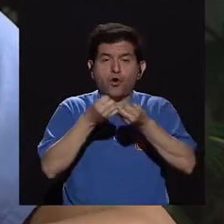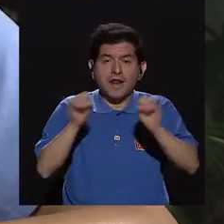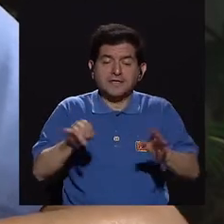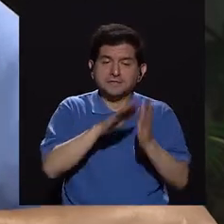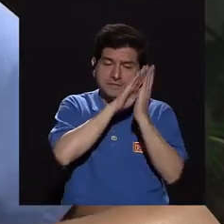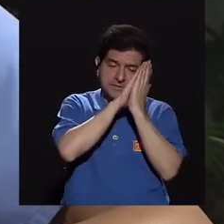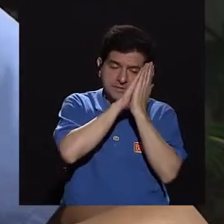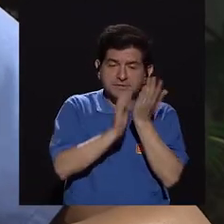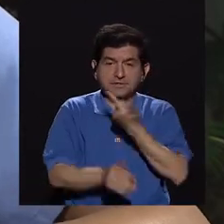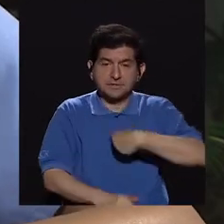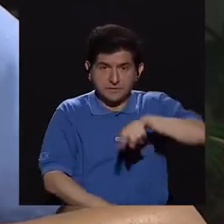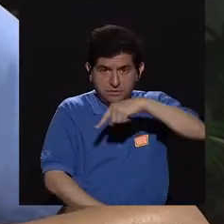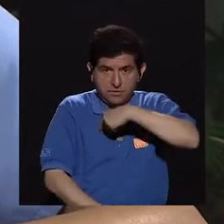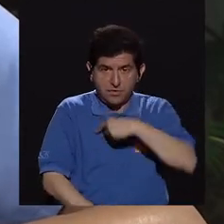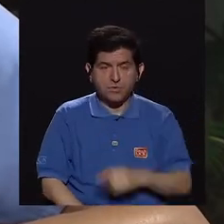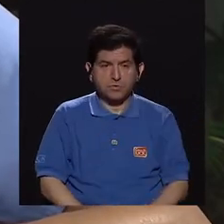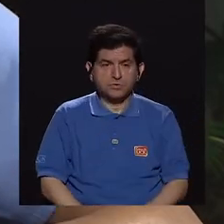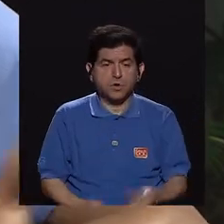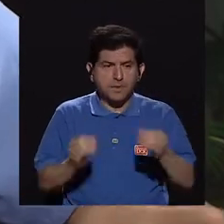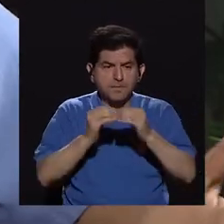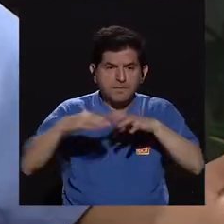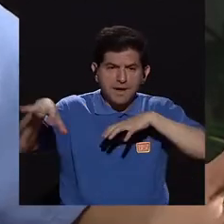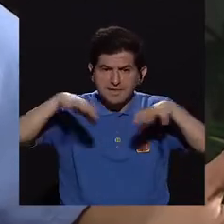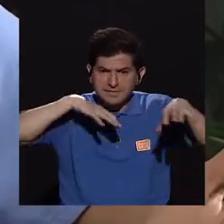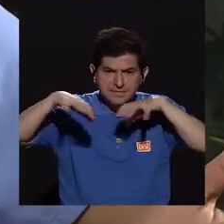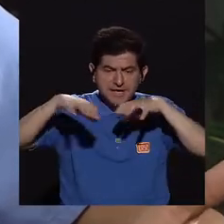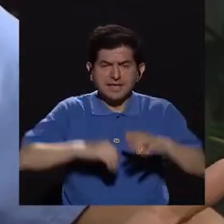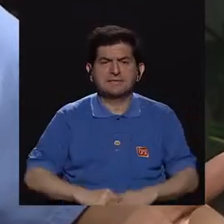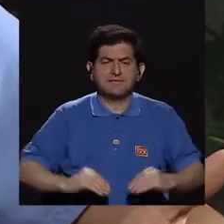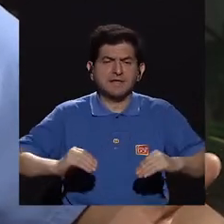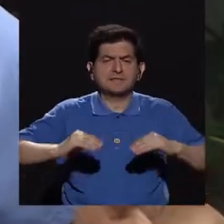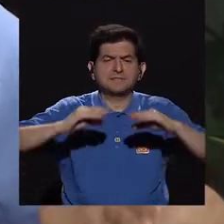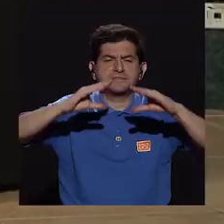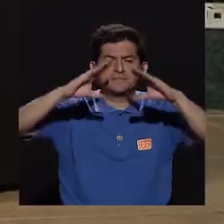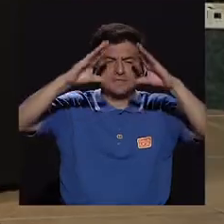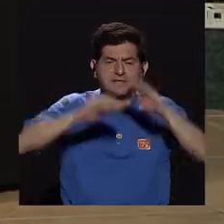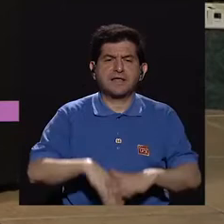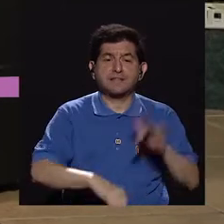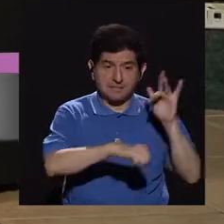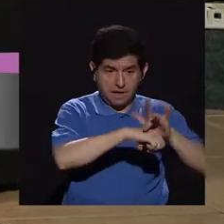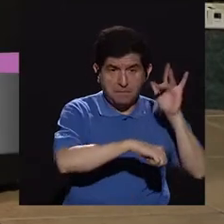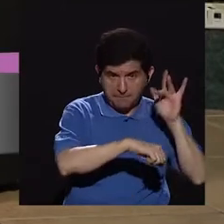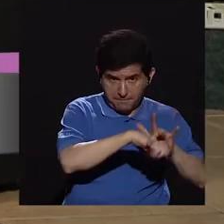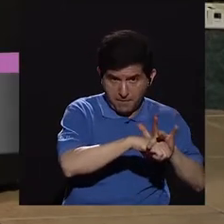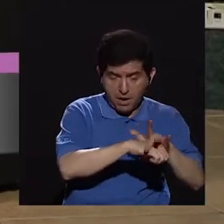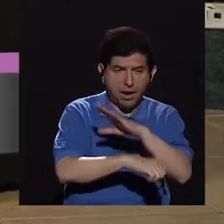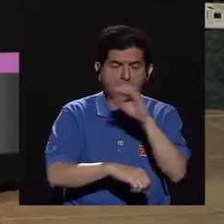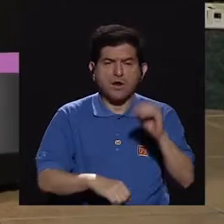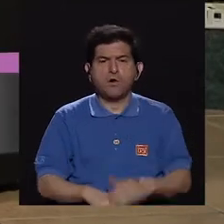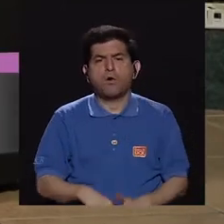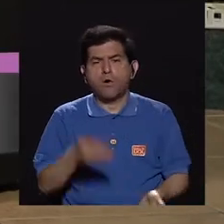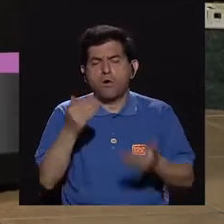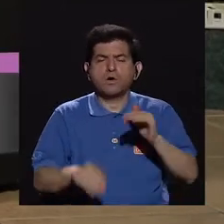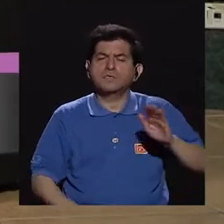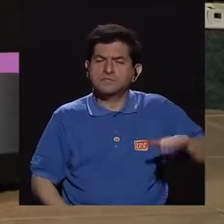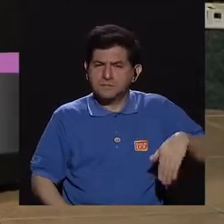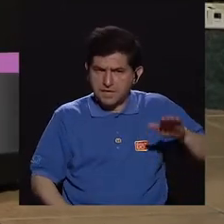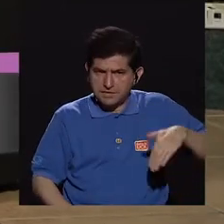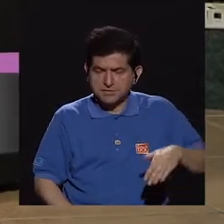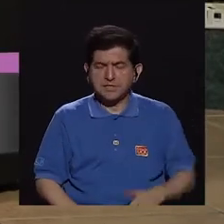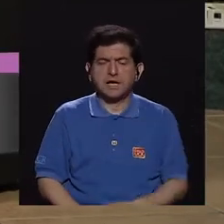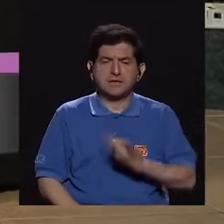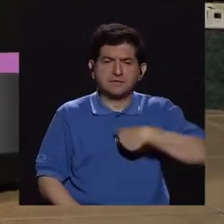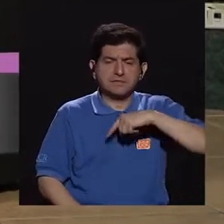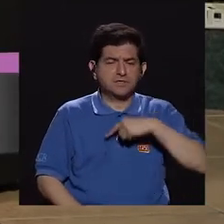sueño, nosotros logramos abarcar más cantidad de actividades durante el día, levantarnos más temprano o levantarnos un poquito más tarde